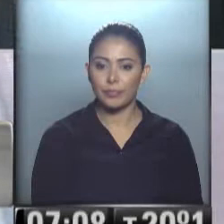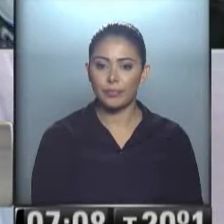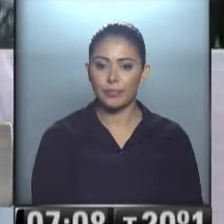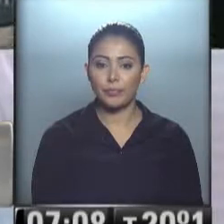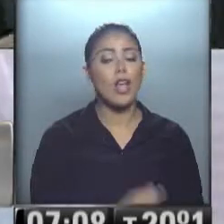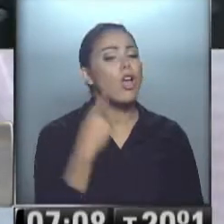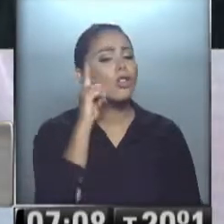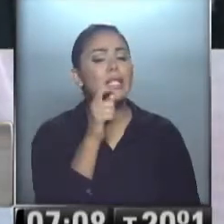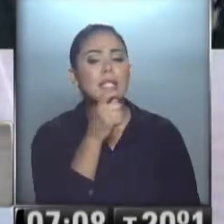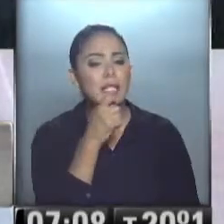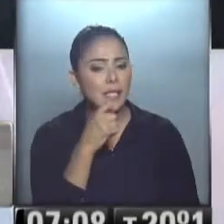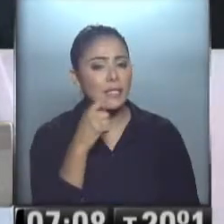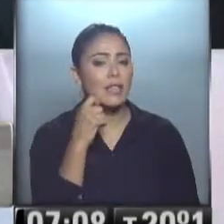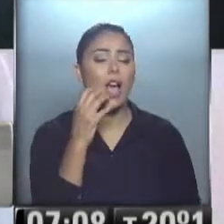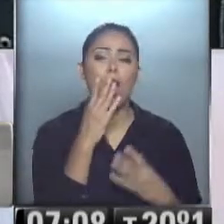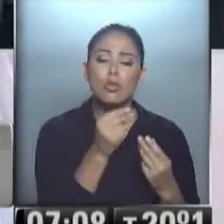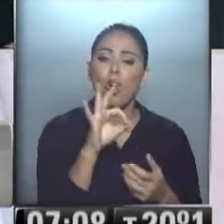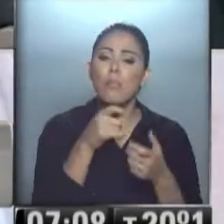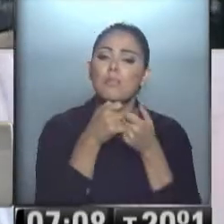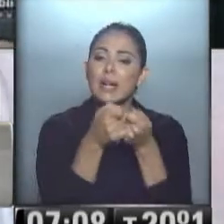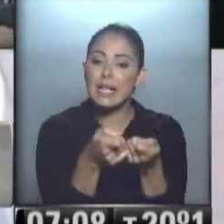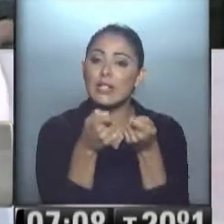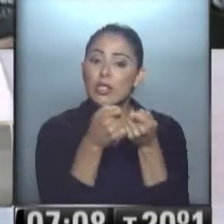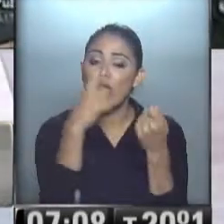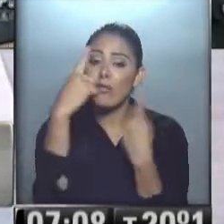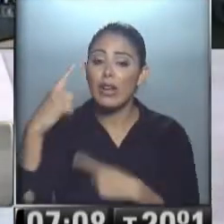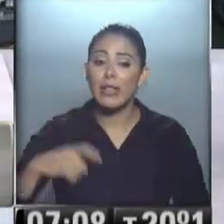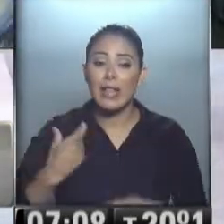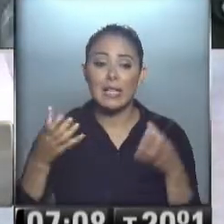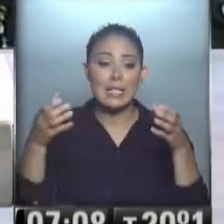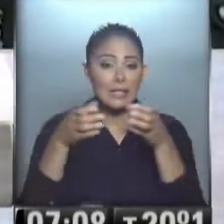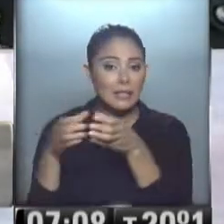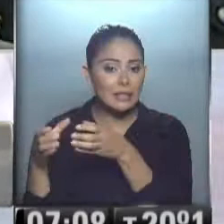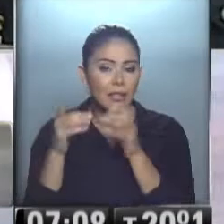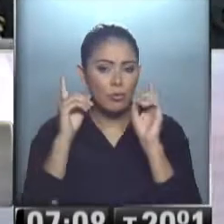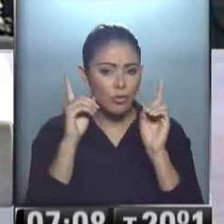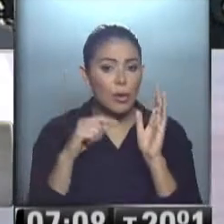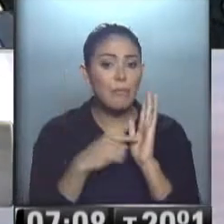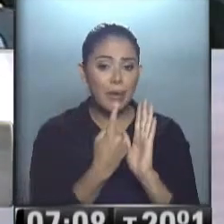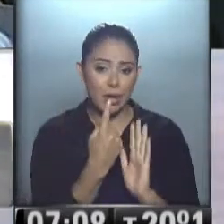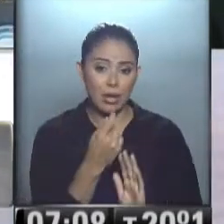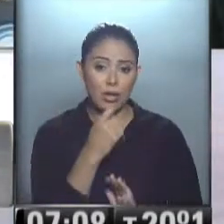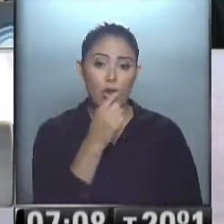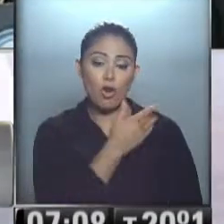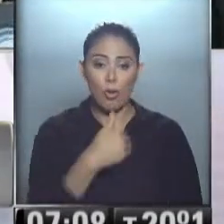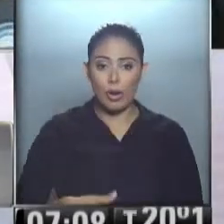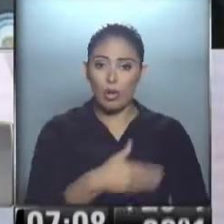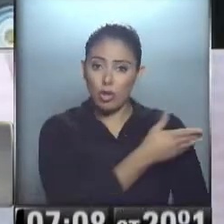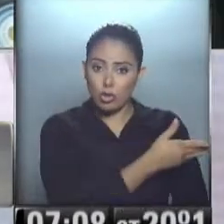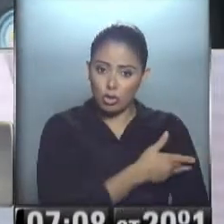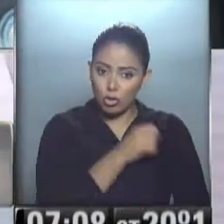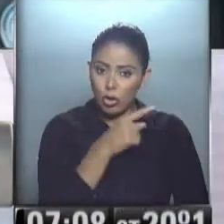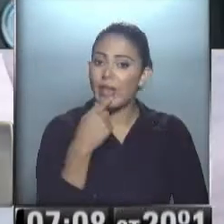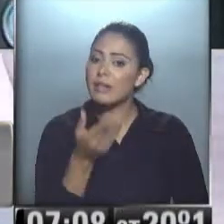yo no sé la hora si sirve o actúa de presión para los sindicatos a la hora de sentarse en la reunión pero al pedido del gobierno de scioli de que